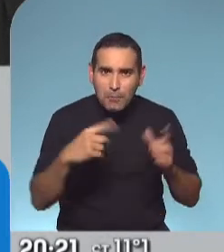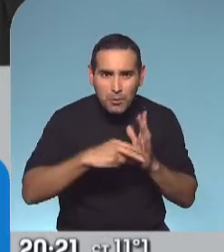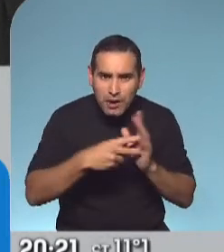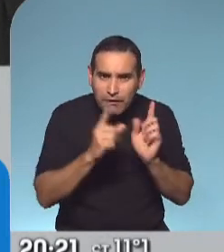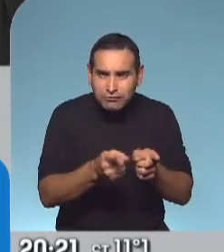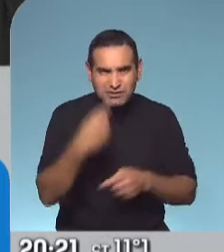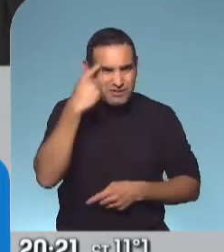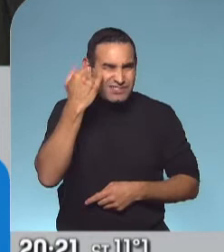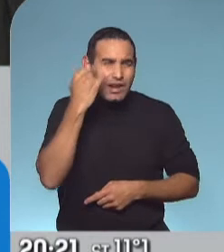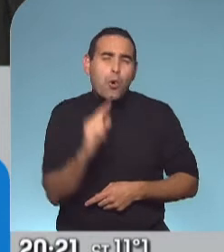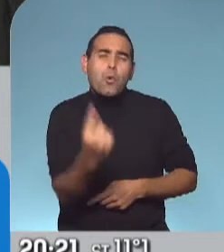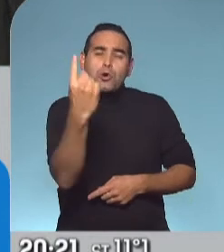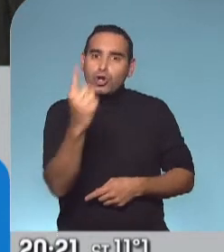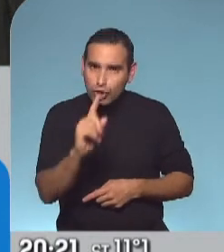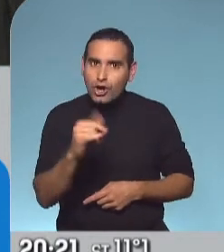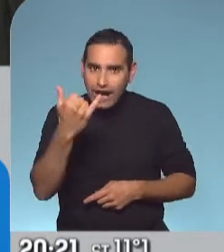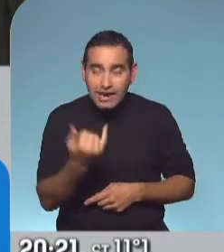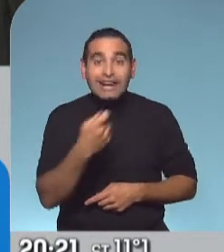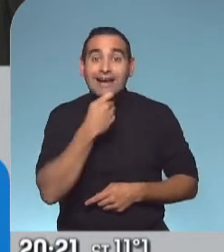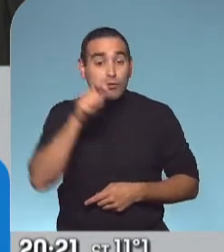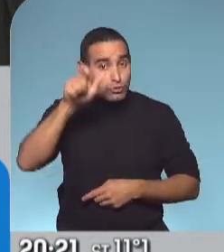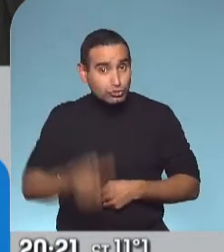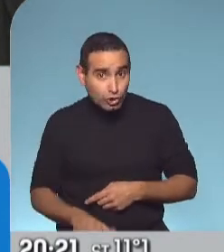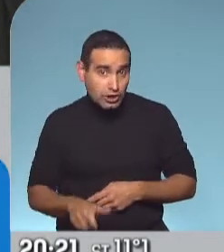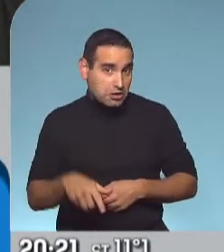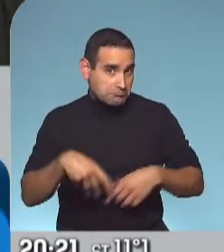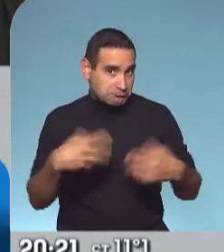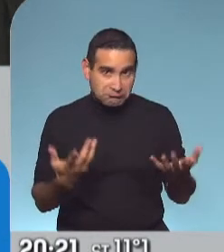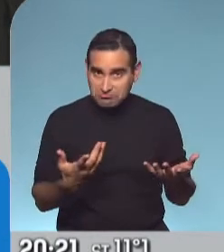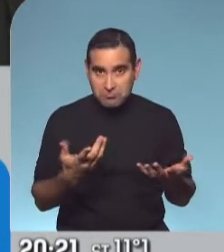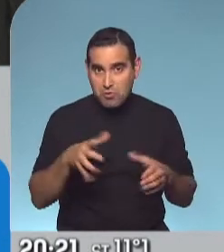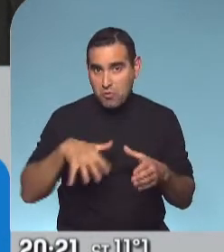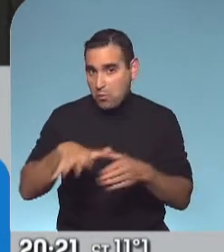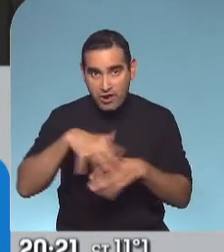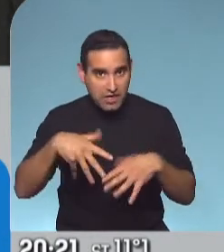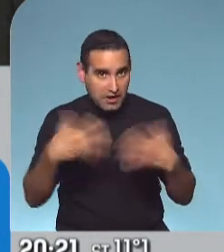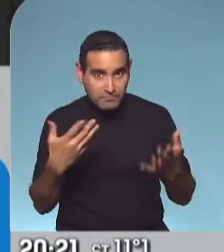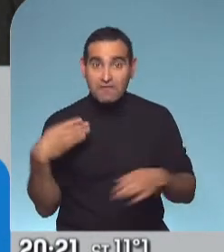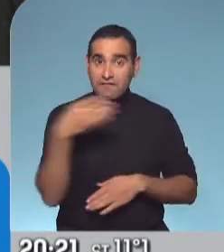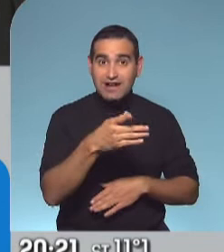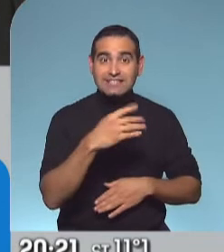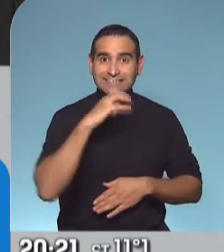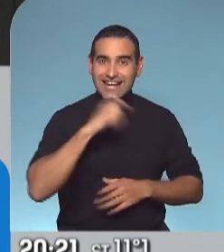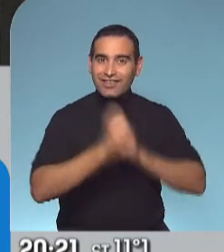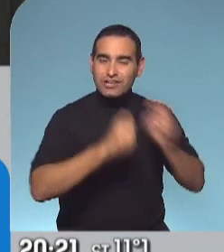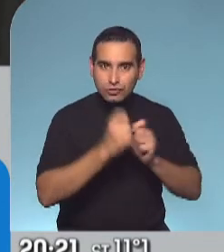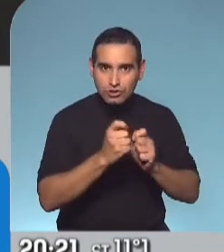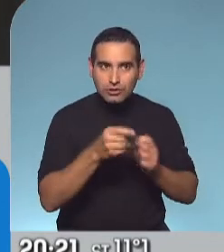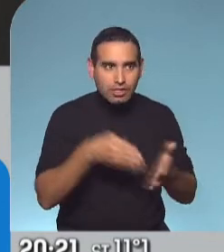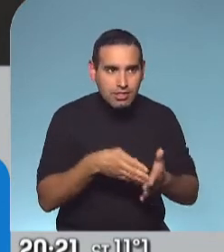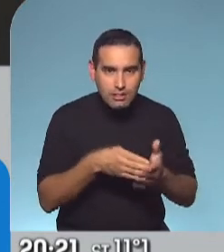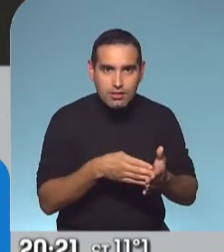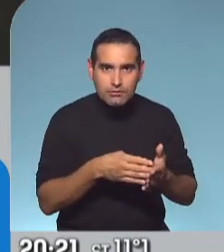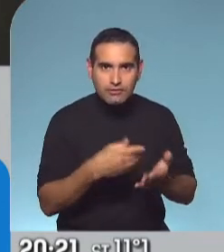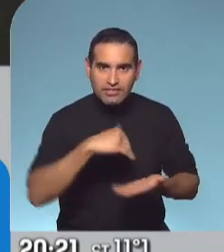había sido un caso aislado. ¿Sucede cada vez que una persona de cualquier comunidad va a dar sangre? ¿Sucede esto?